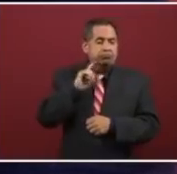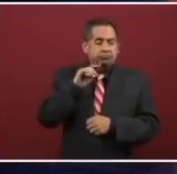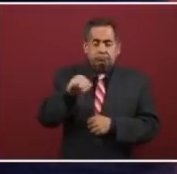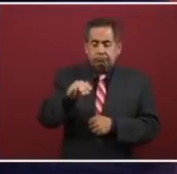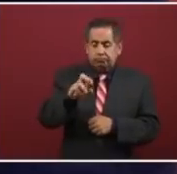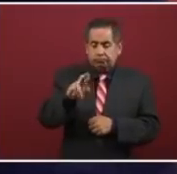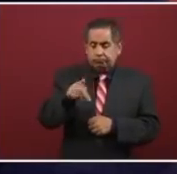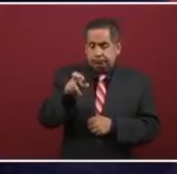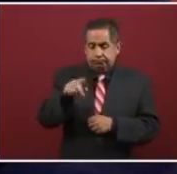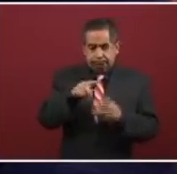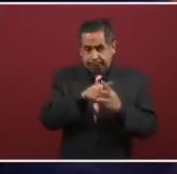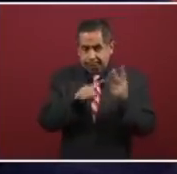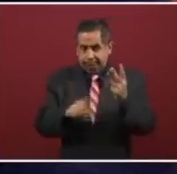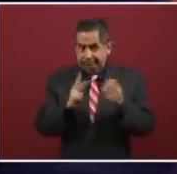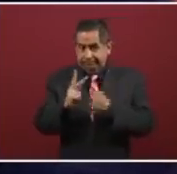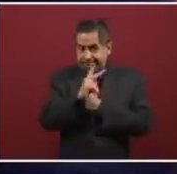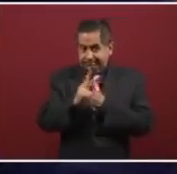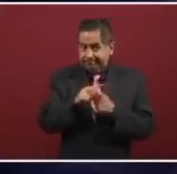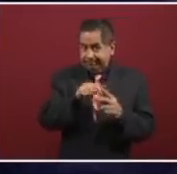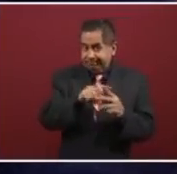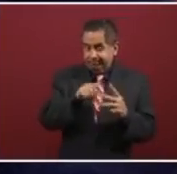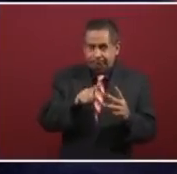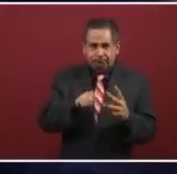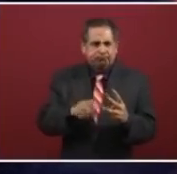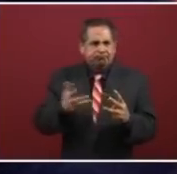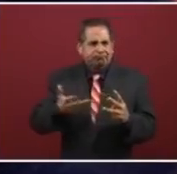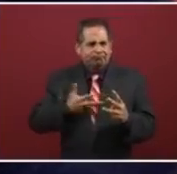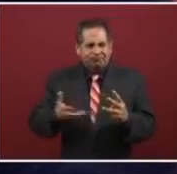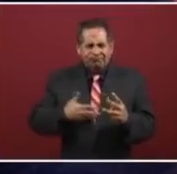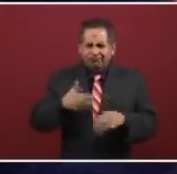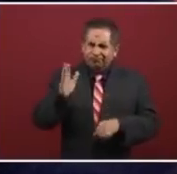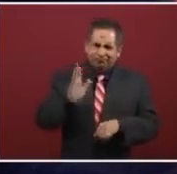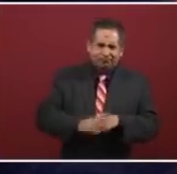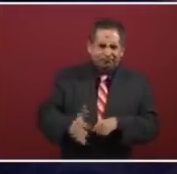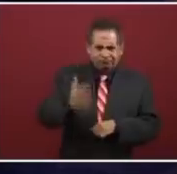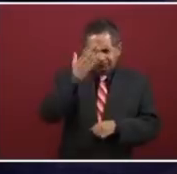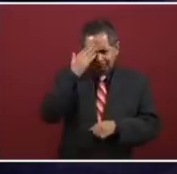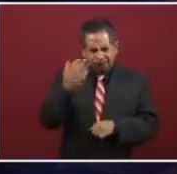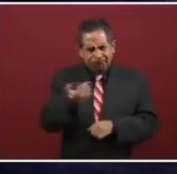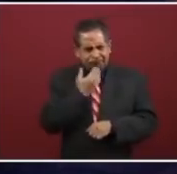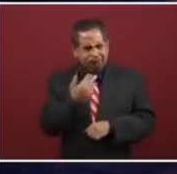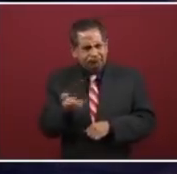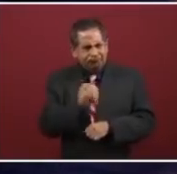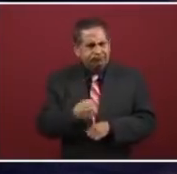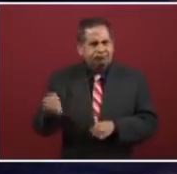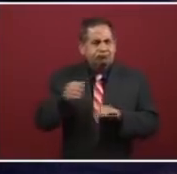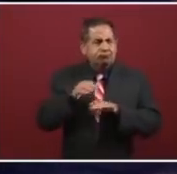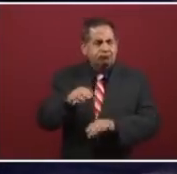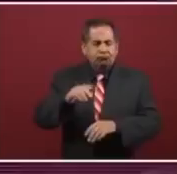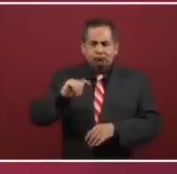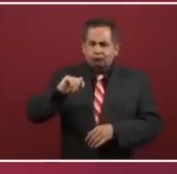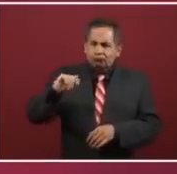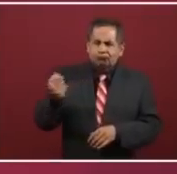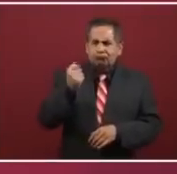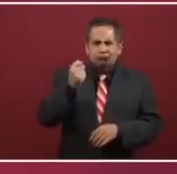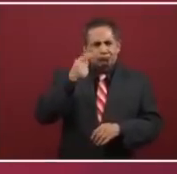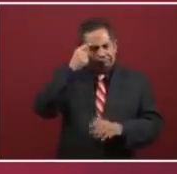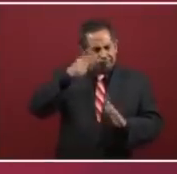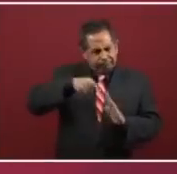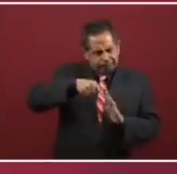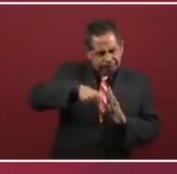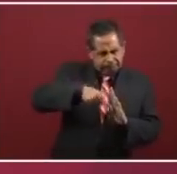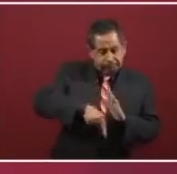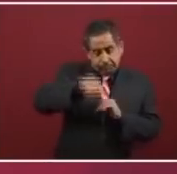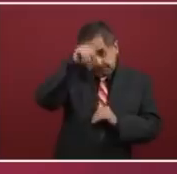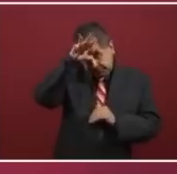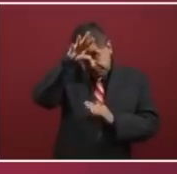los países que tienen más desarrollo tecnológico en cuanto a minas